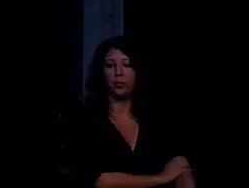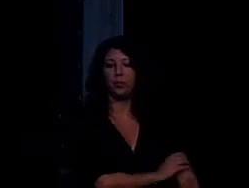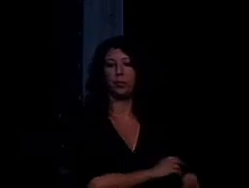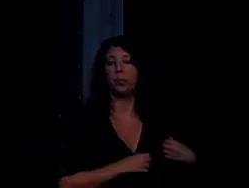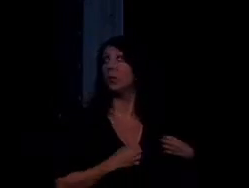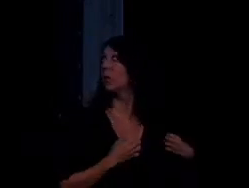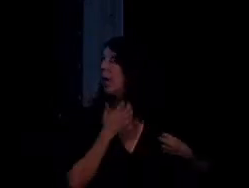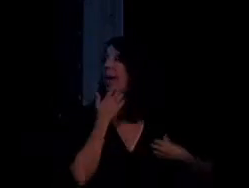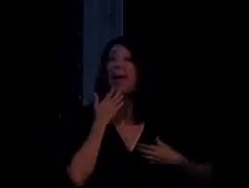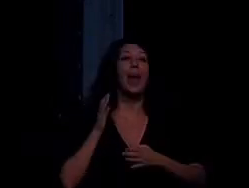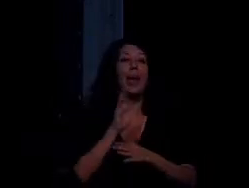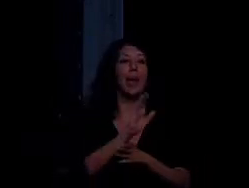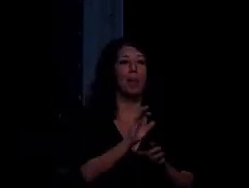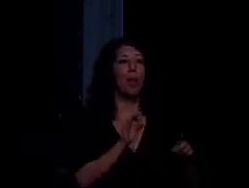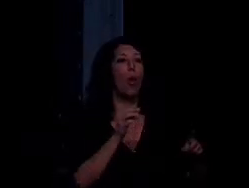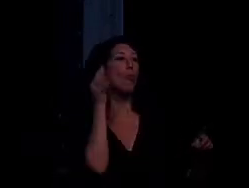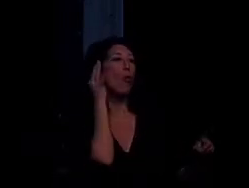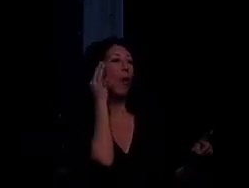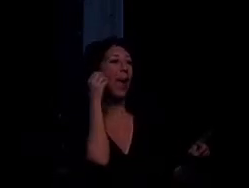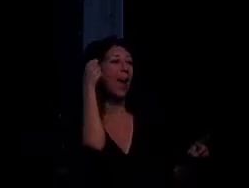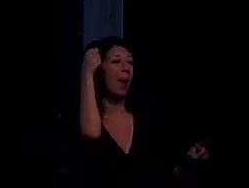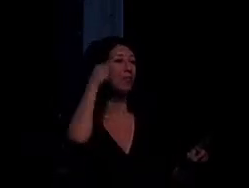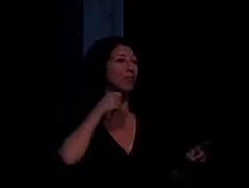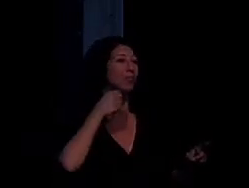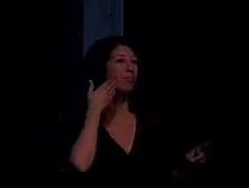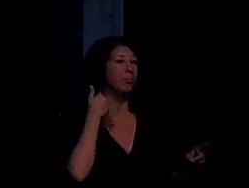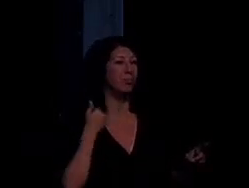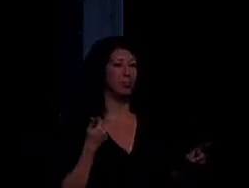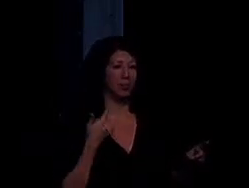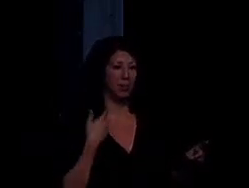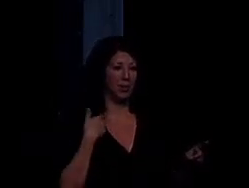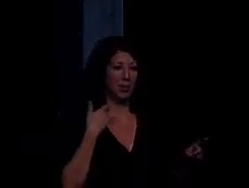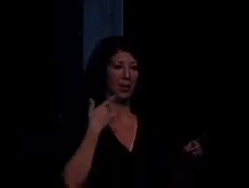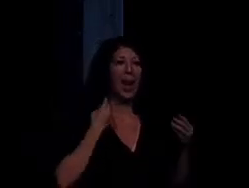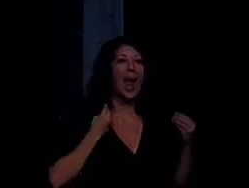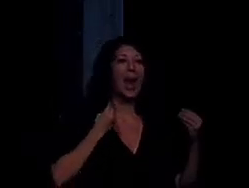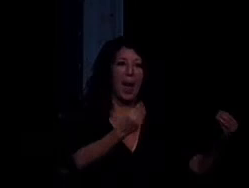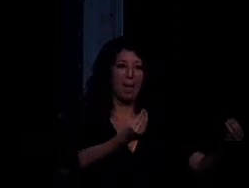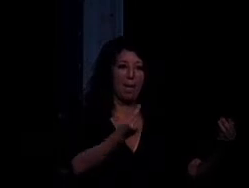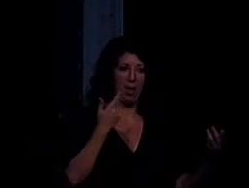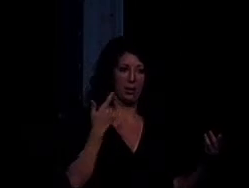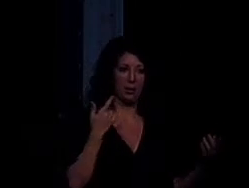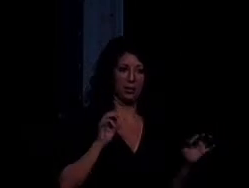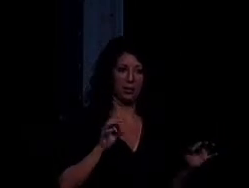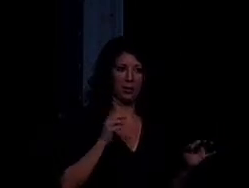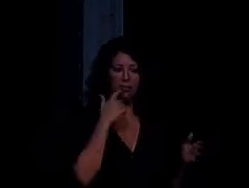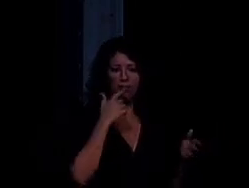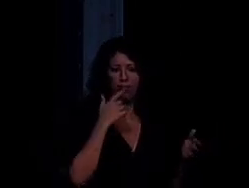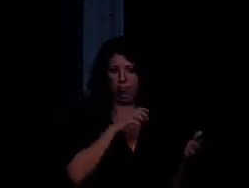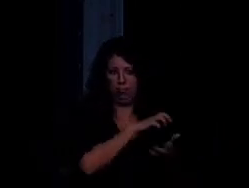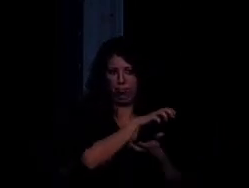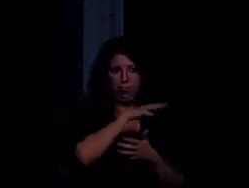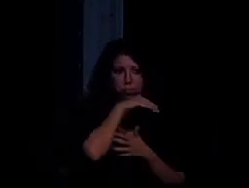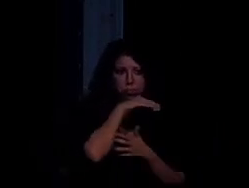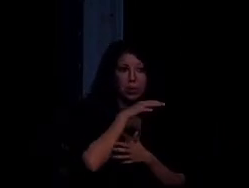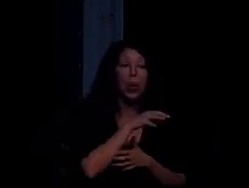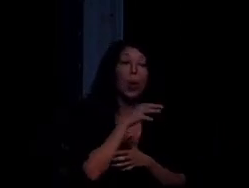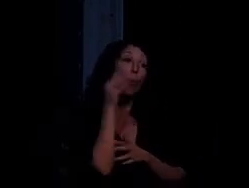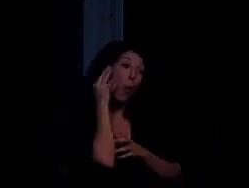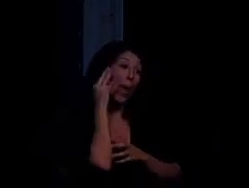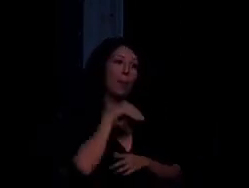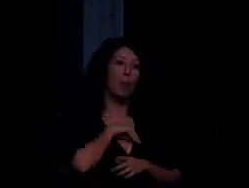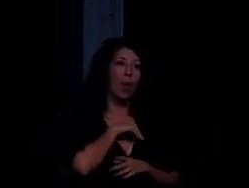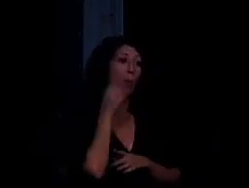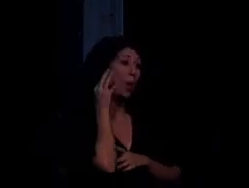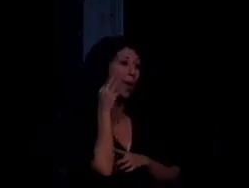Este es otro ejemplo, ¿no? Una mujer pierde una oreja en una salvaje agresión sexual en la Rambla, ¿no? Este sigue la misma idea de una mujer muere, ¿no? No,